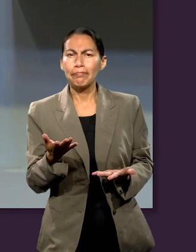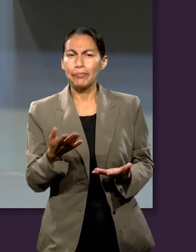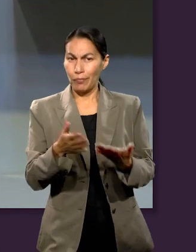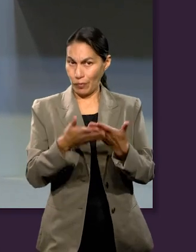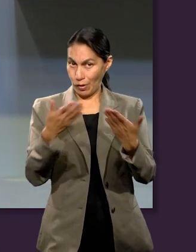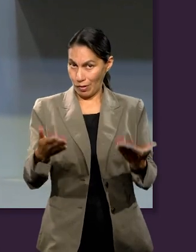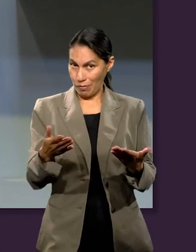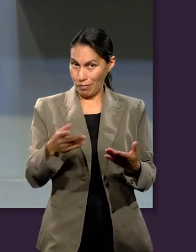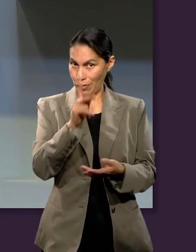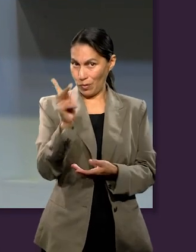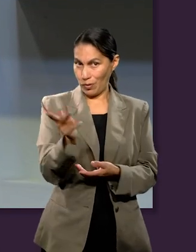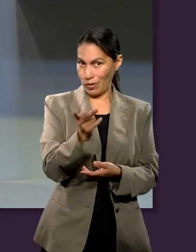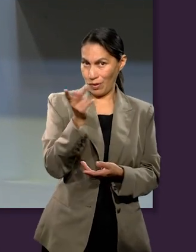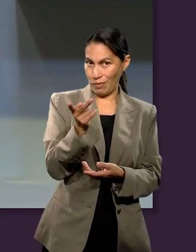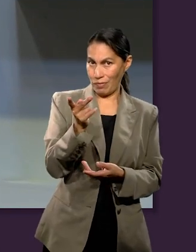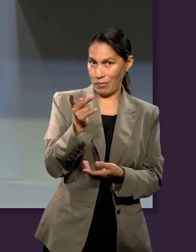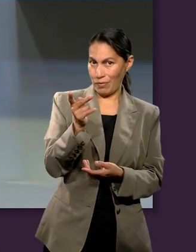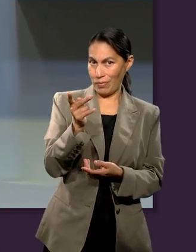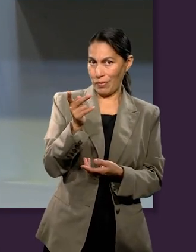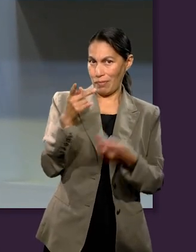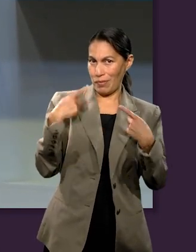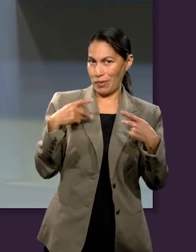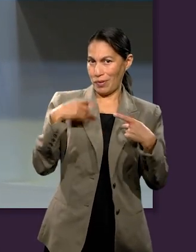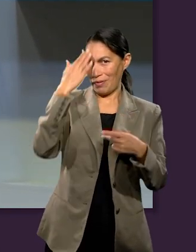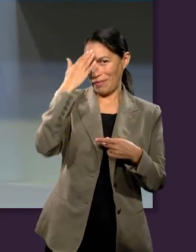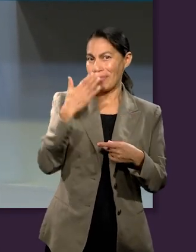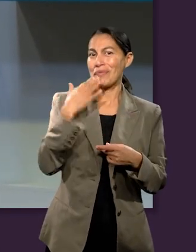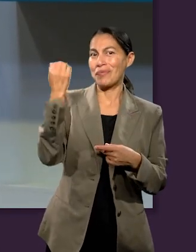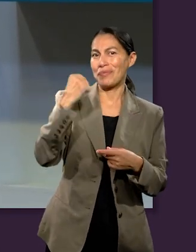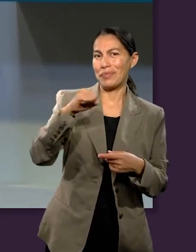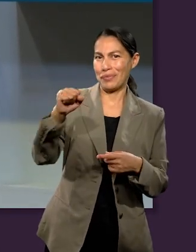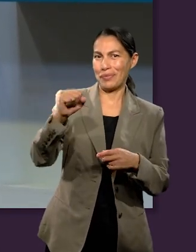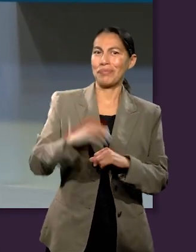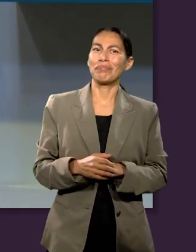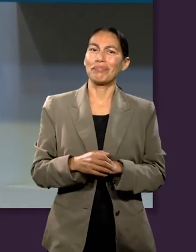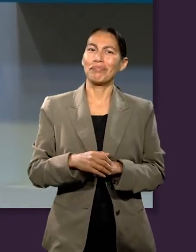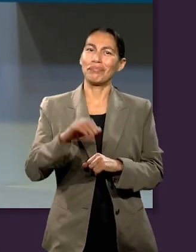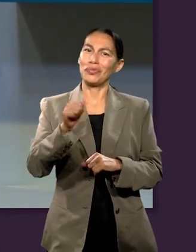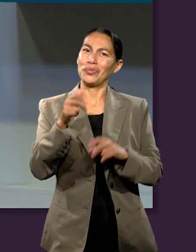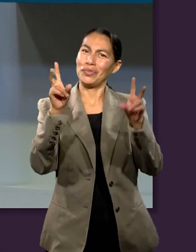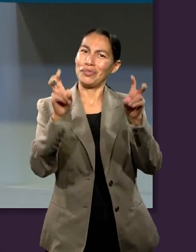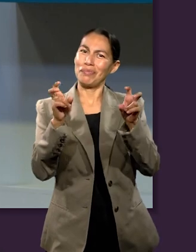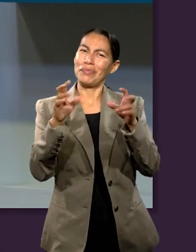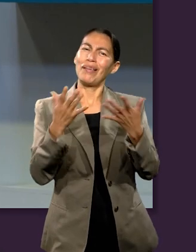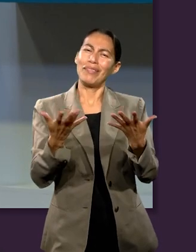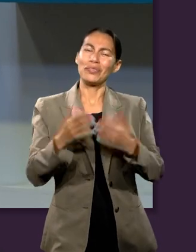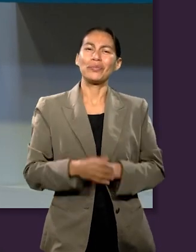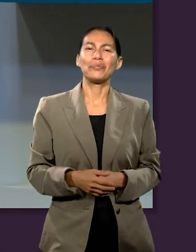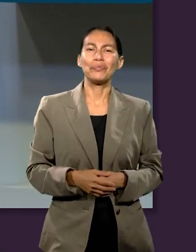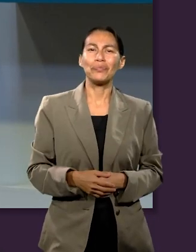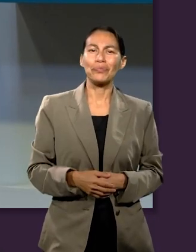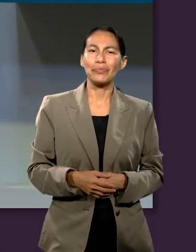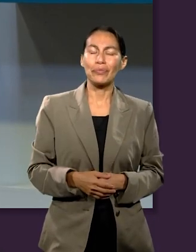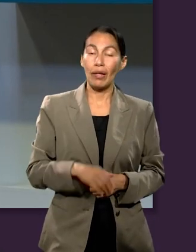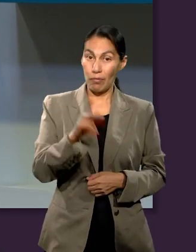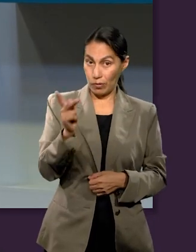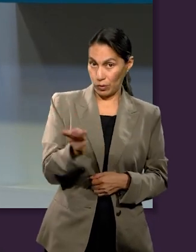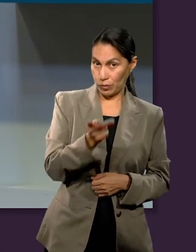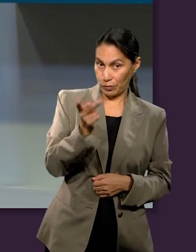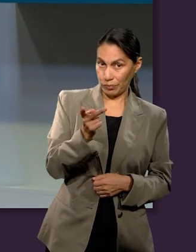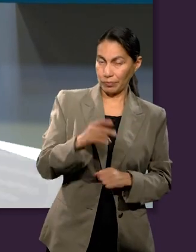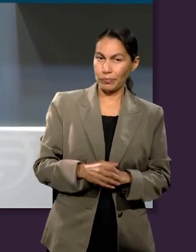y el apoyo aparece pero Qué les parece si vamos a la pregunta del experto que sin duda nos ayudará para adentrarnos al siguiente